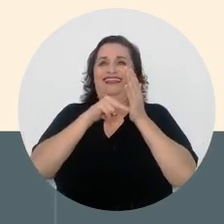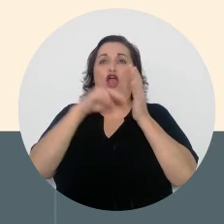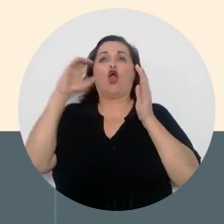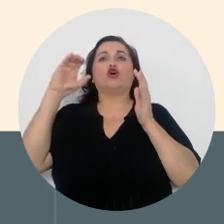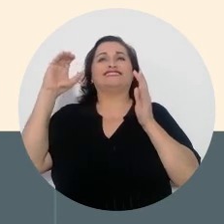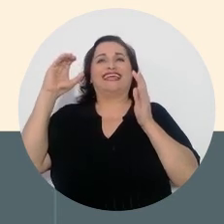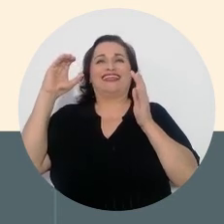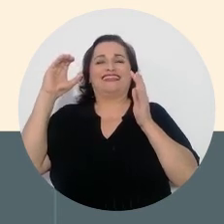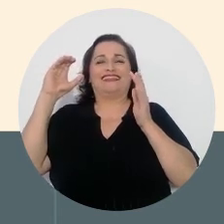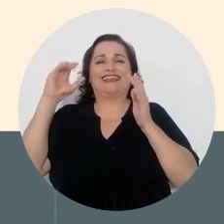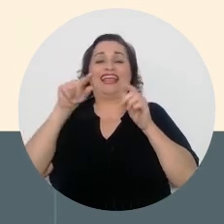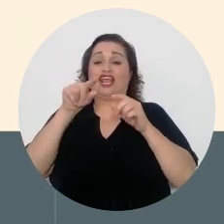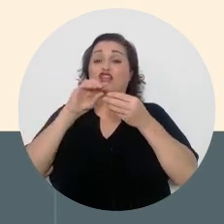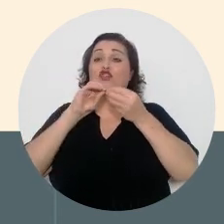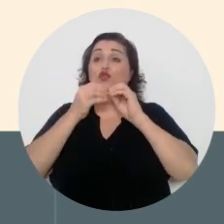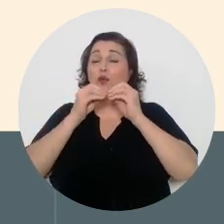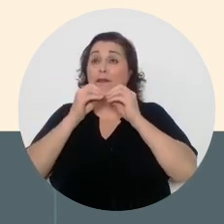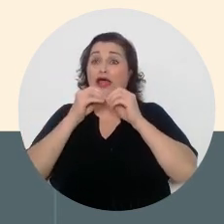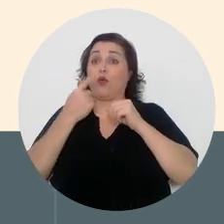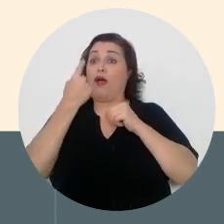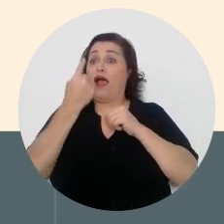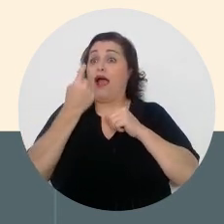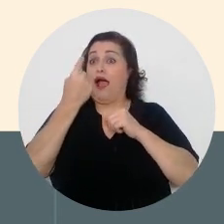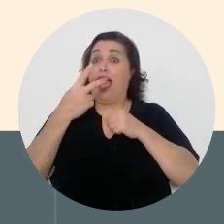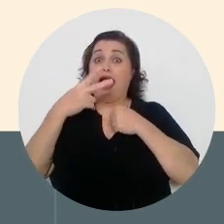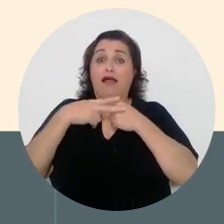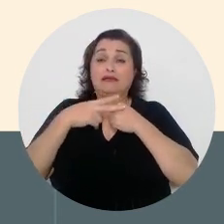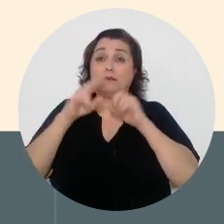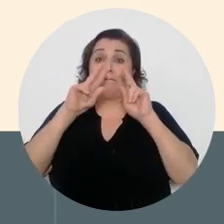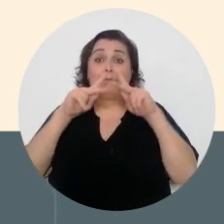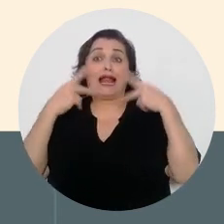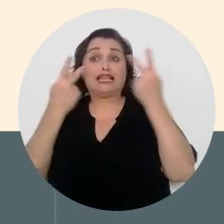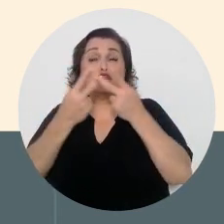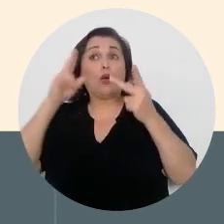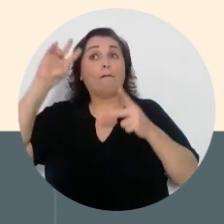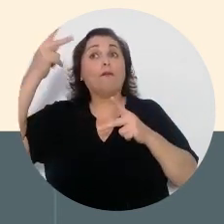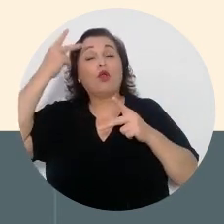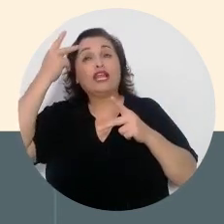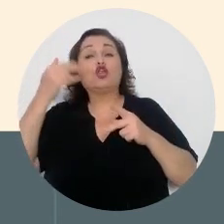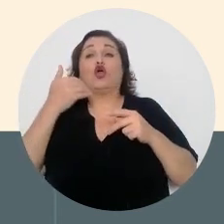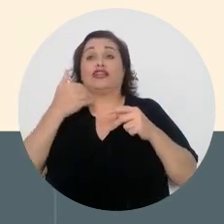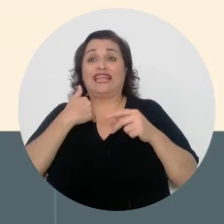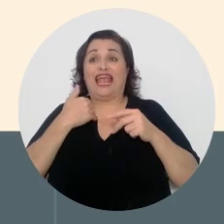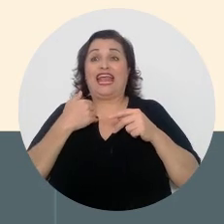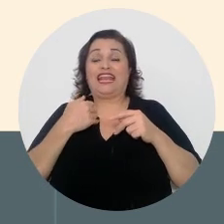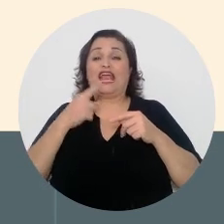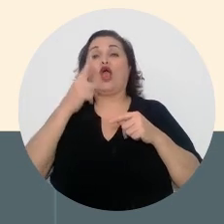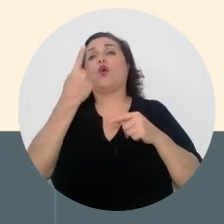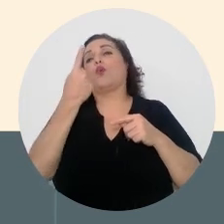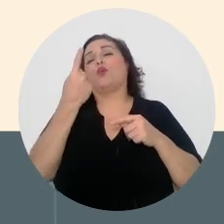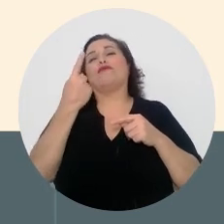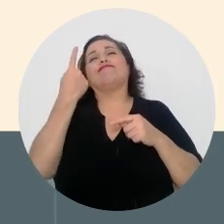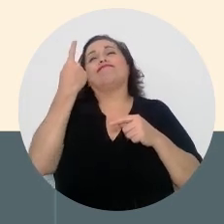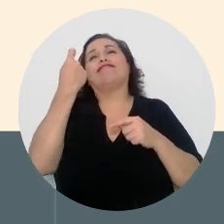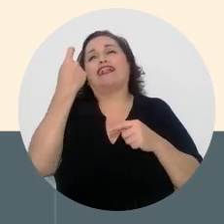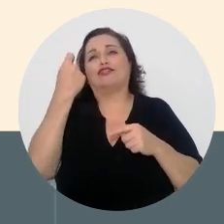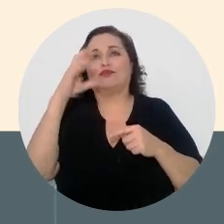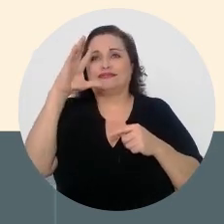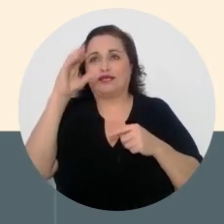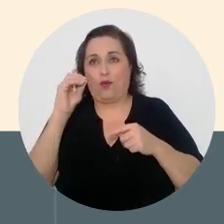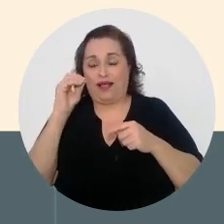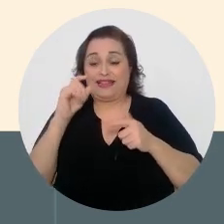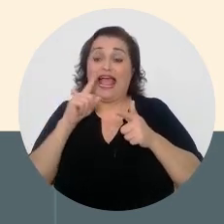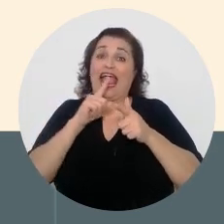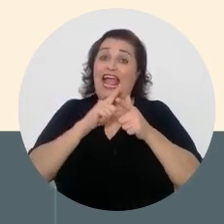cociente. Al cociente, ese número que cada vez que el partido político lo obtiene directamente un